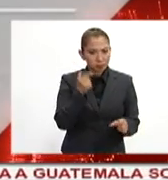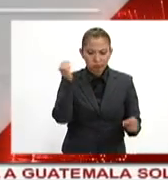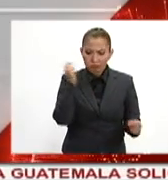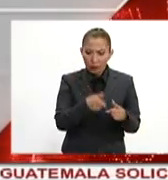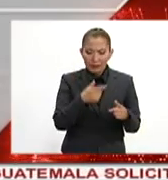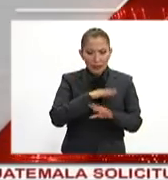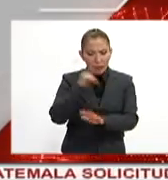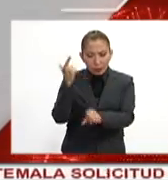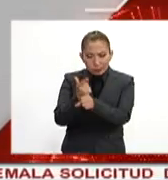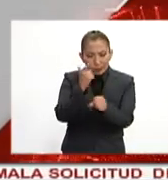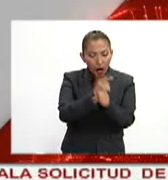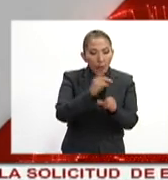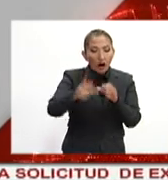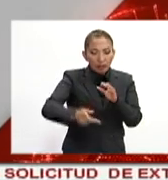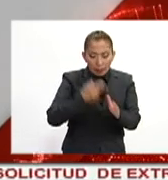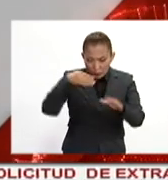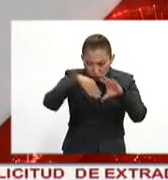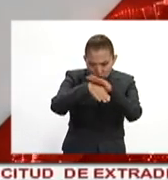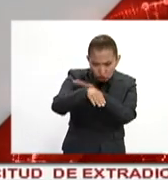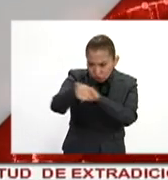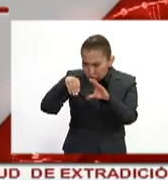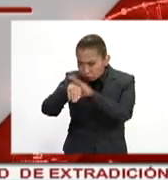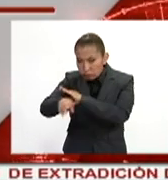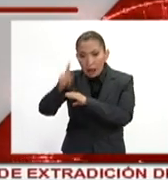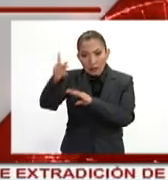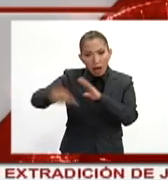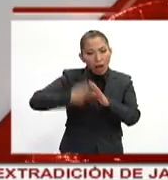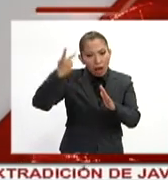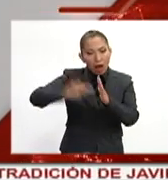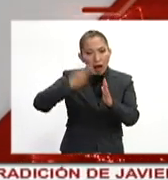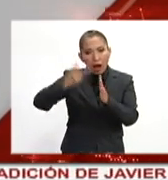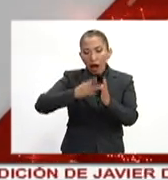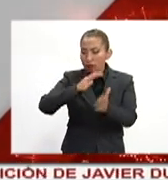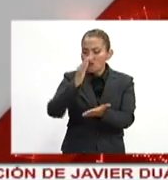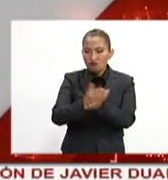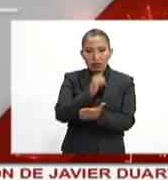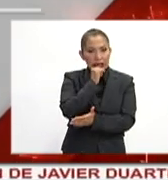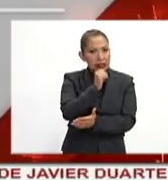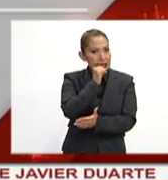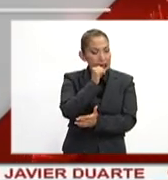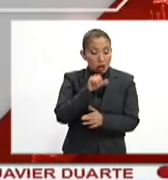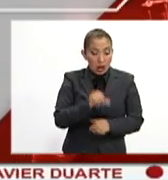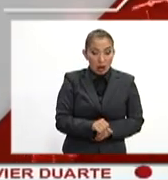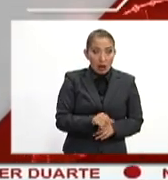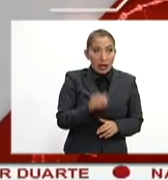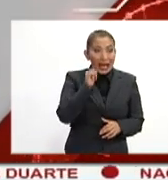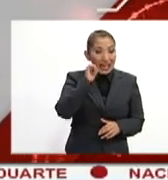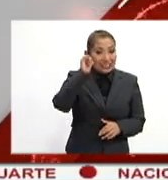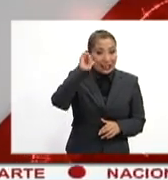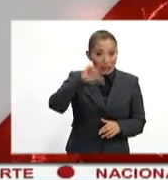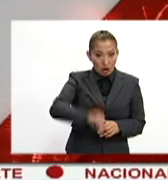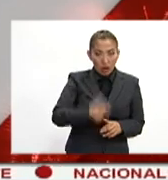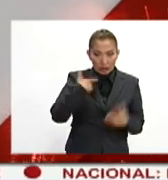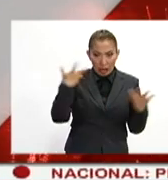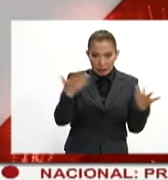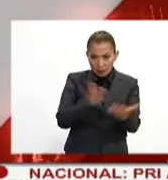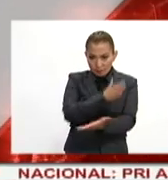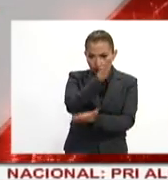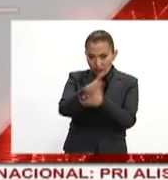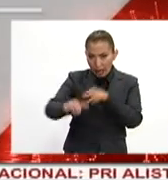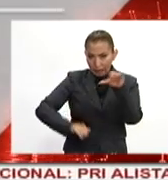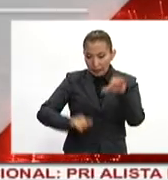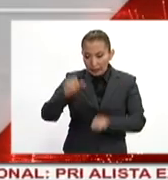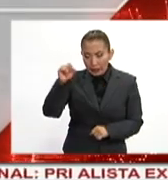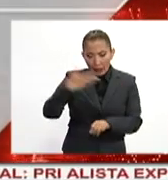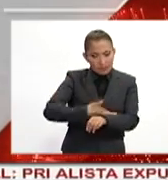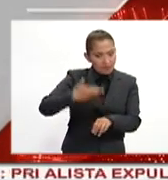hubiera más situaciones de túneles. O sea, es un proceso continuo, no ha terminado y lo que se hizo ayer y hoy precisamente es seguir en